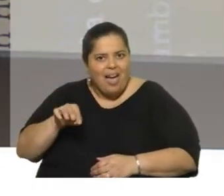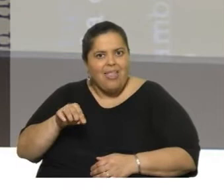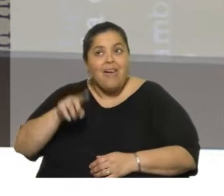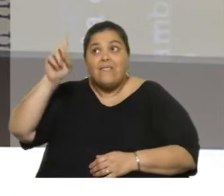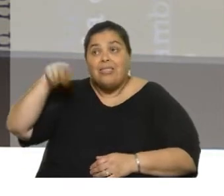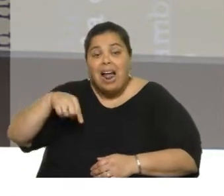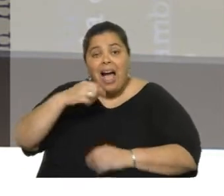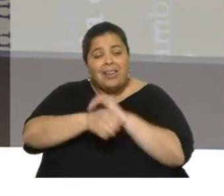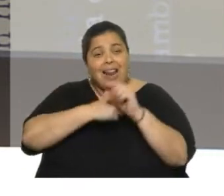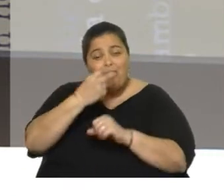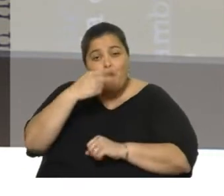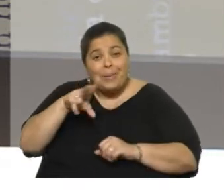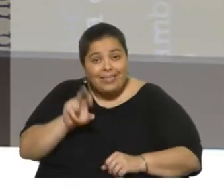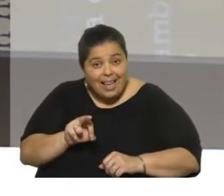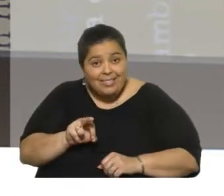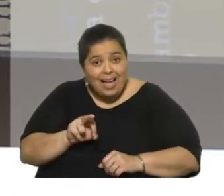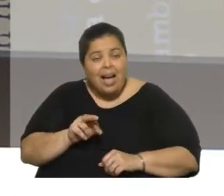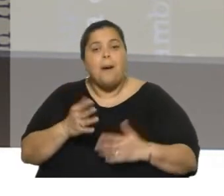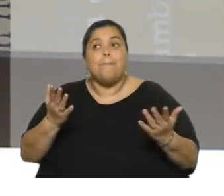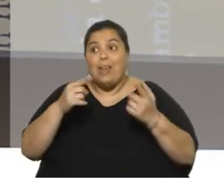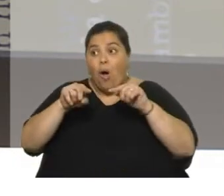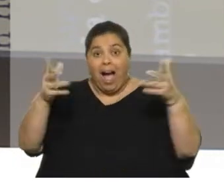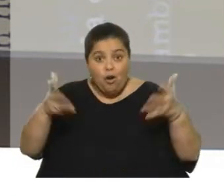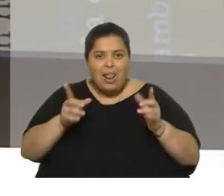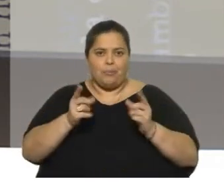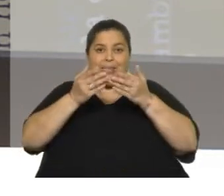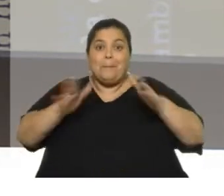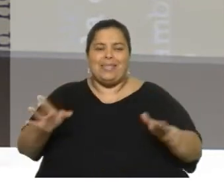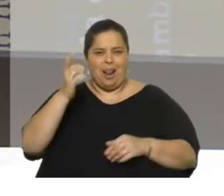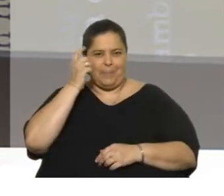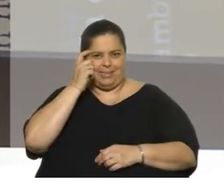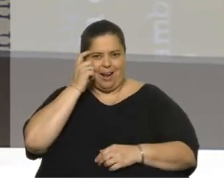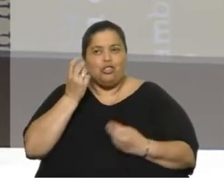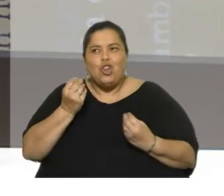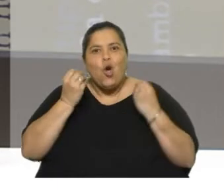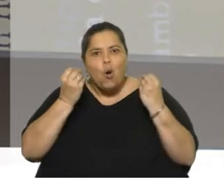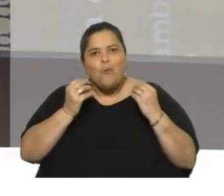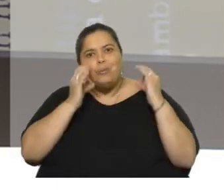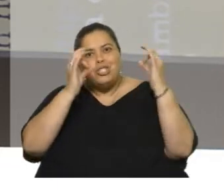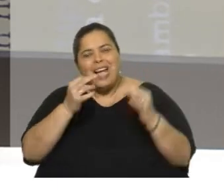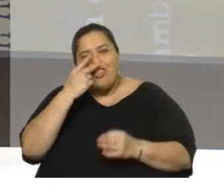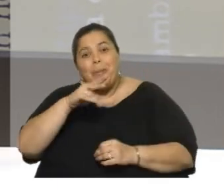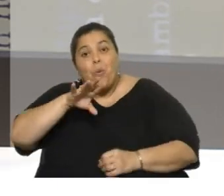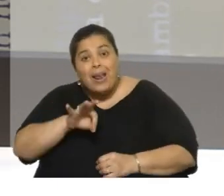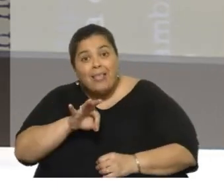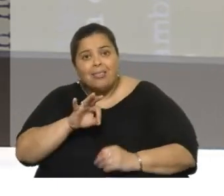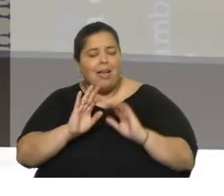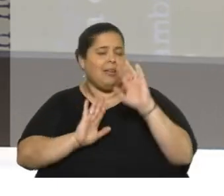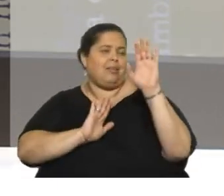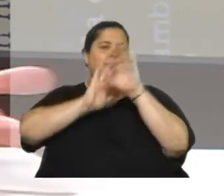el 2030, vendrán ahora. Si no lo empezamos a pensar ahora, vamos a llegar en el 2040 y no va a pasar por arriba la